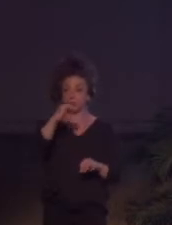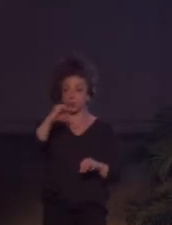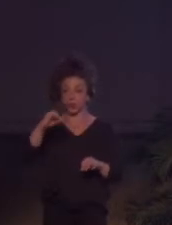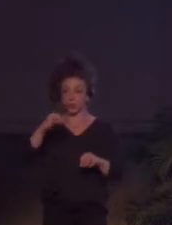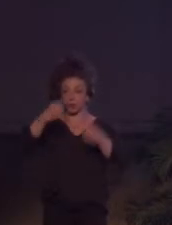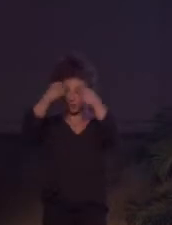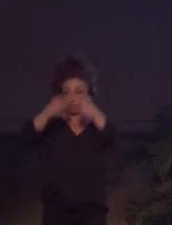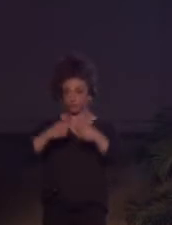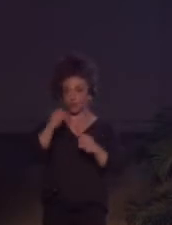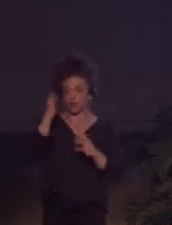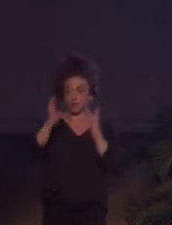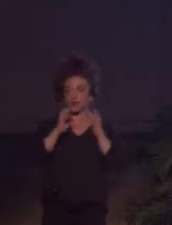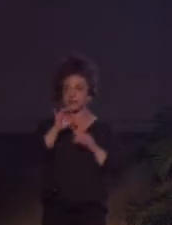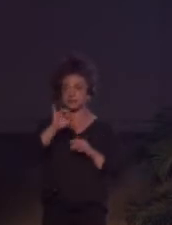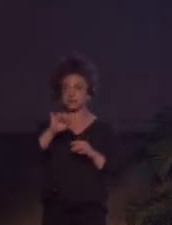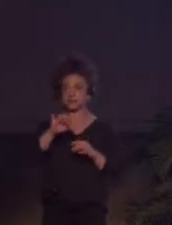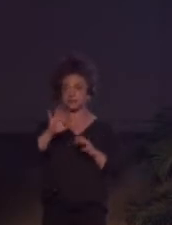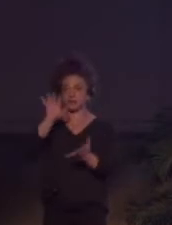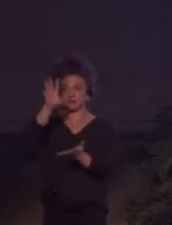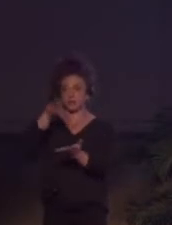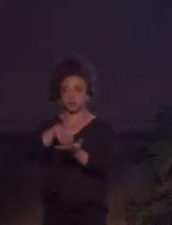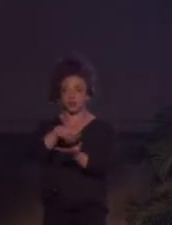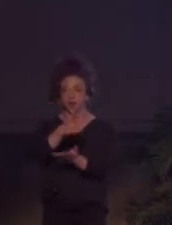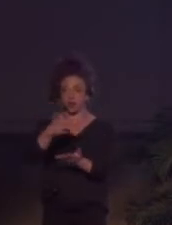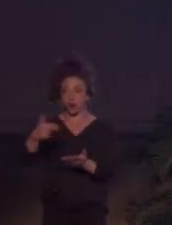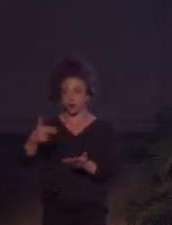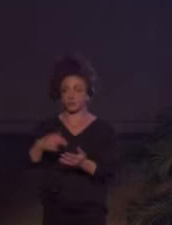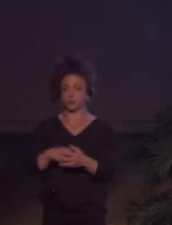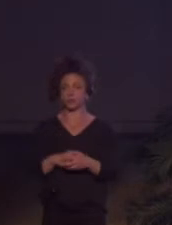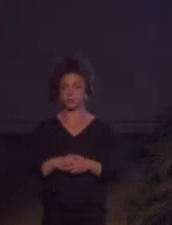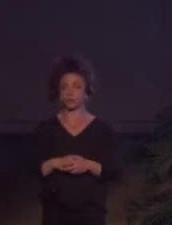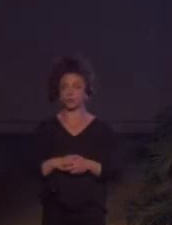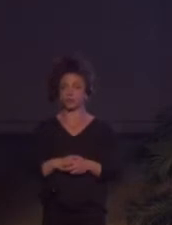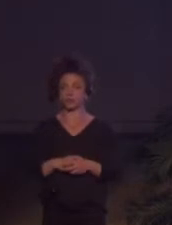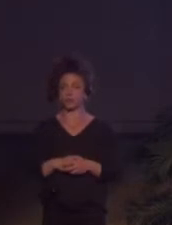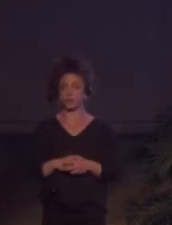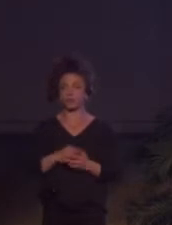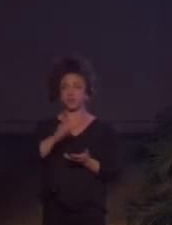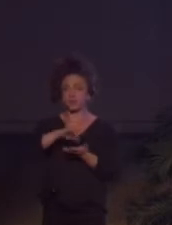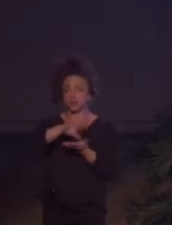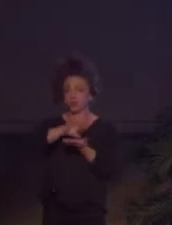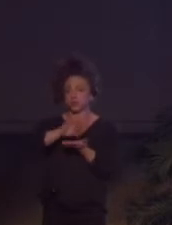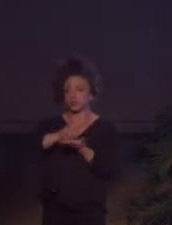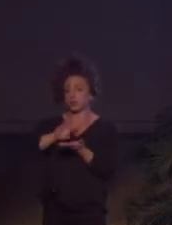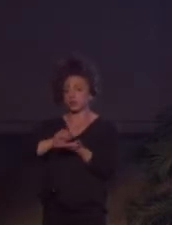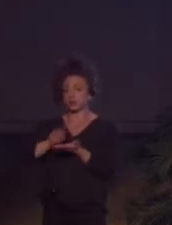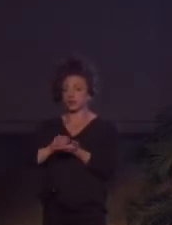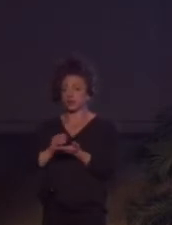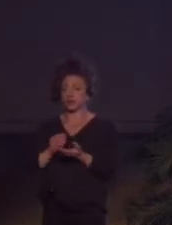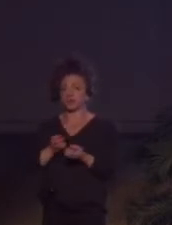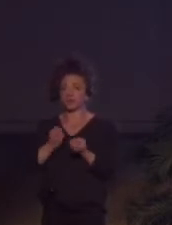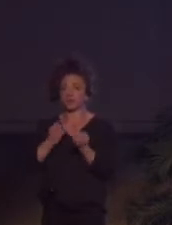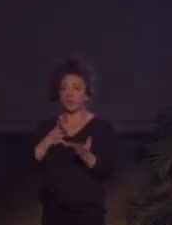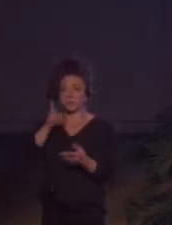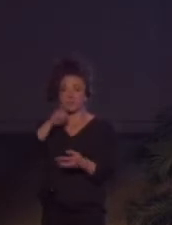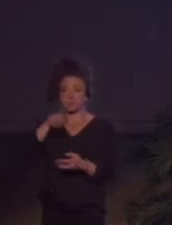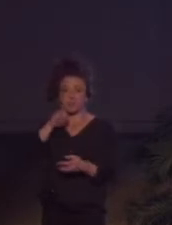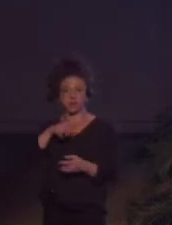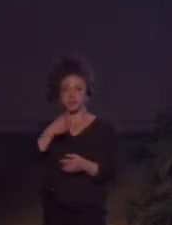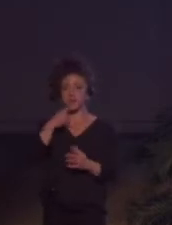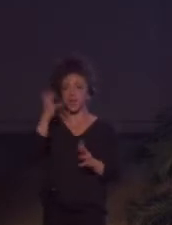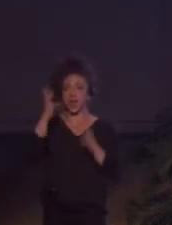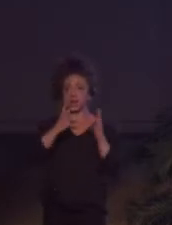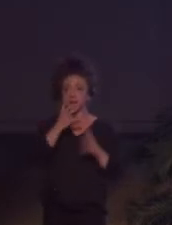genituen ba, bertan kontatzen ziren gezurrak, ez? Animalien ongizateri buruz, bernaturatzearen inguruan, ez? Deskubritu genuela ba,